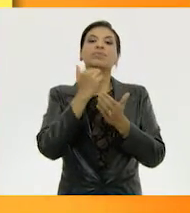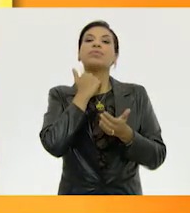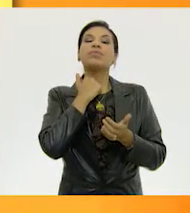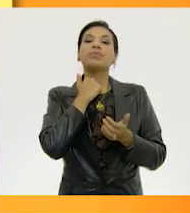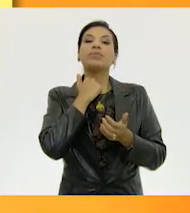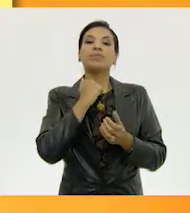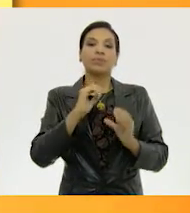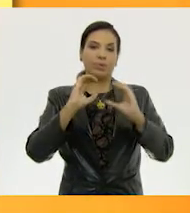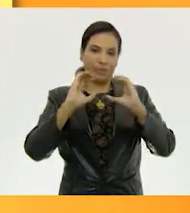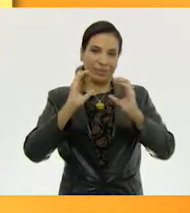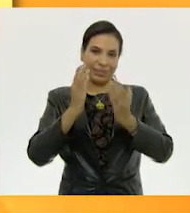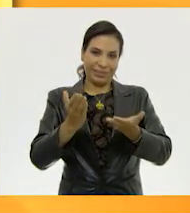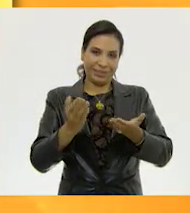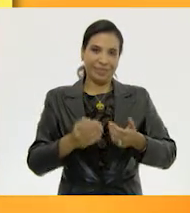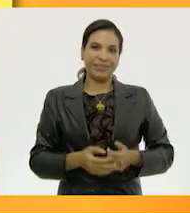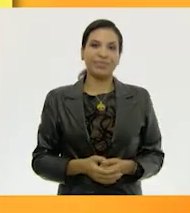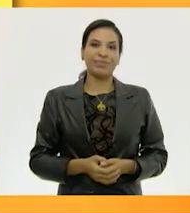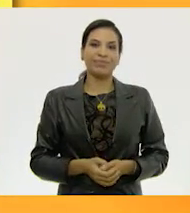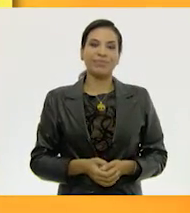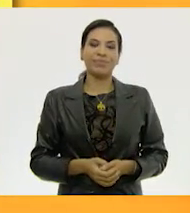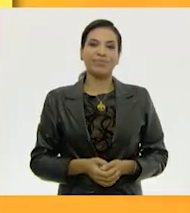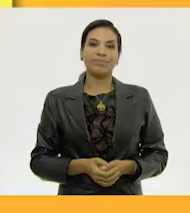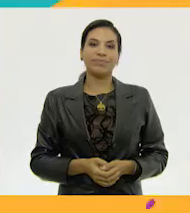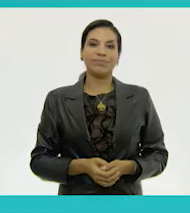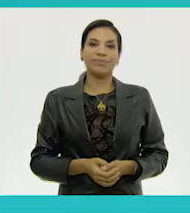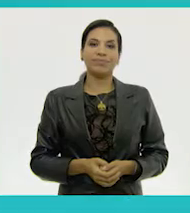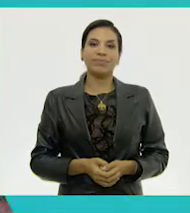de alcohol. ¡Cuídate!